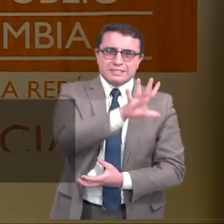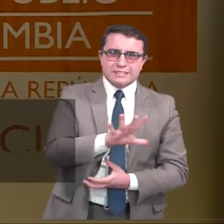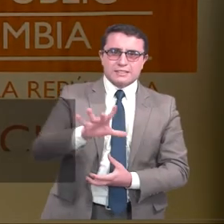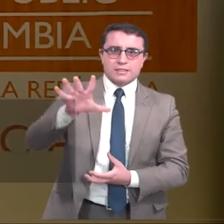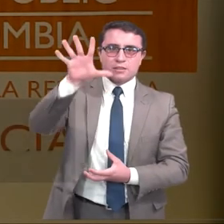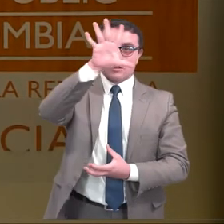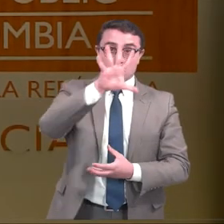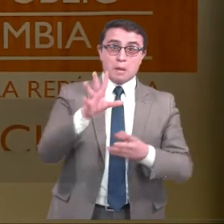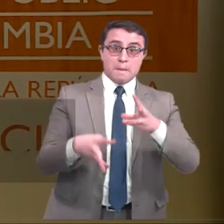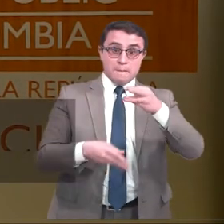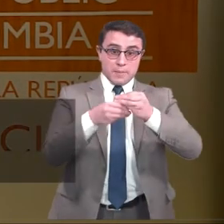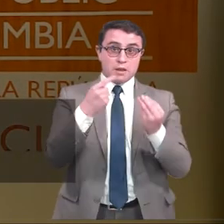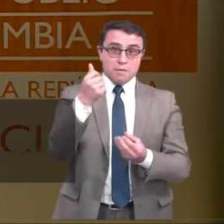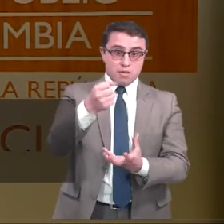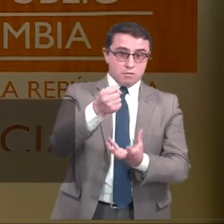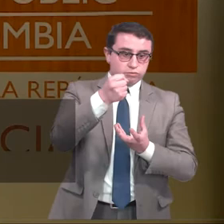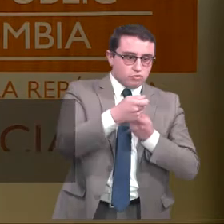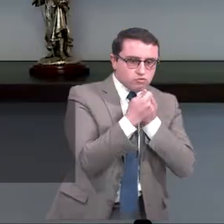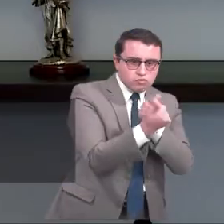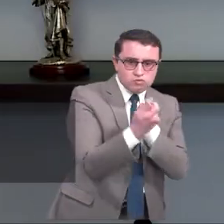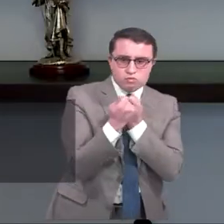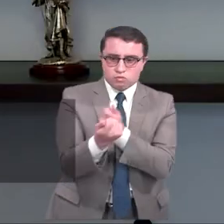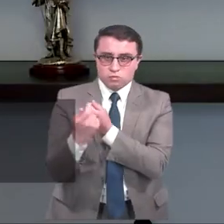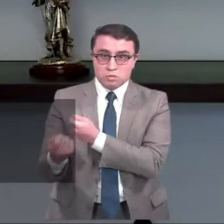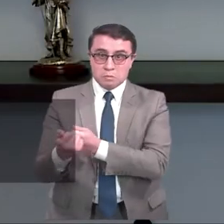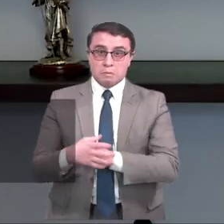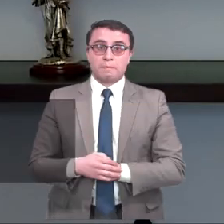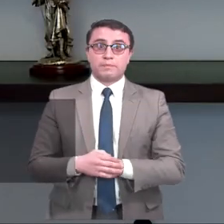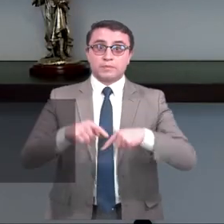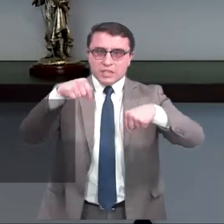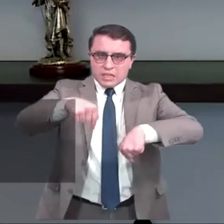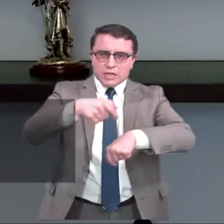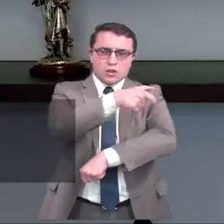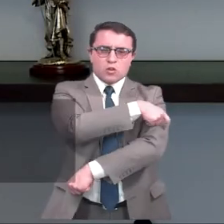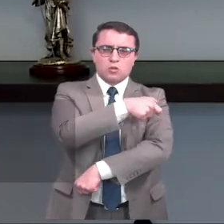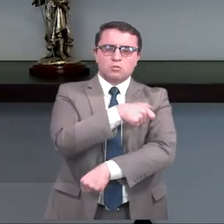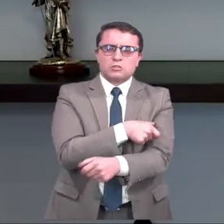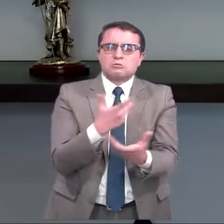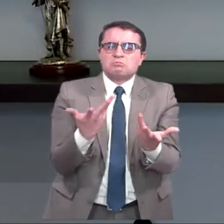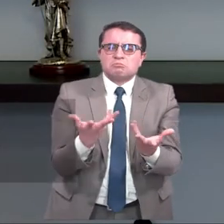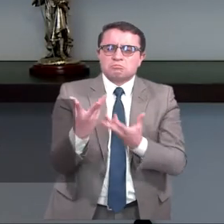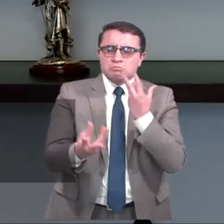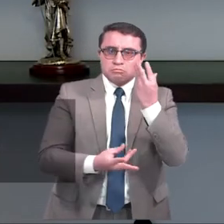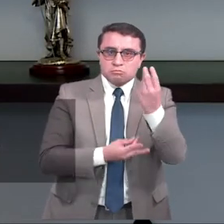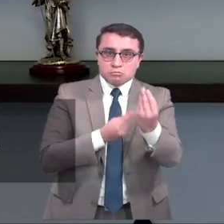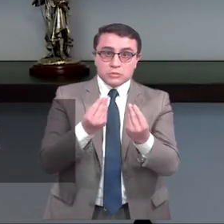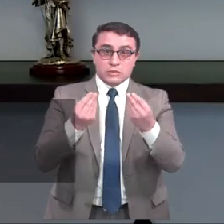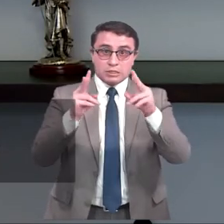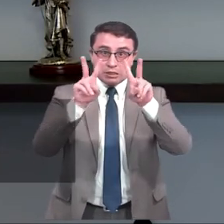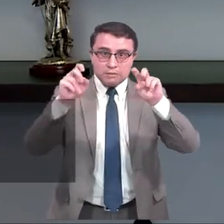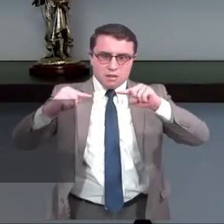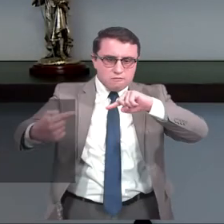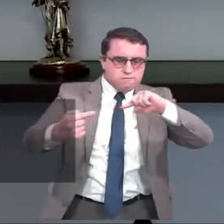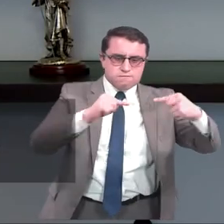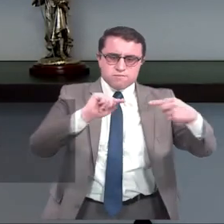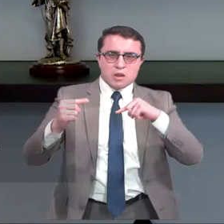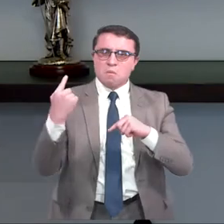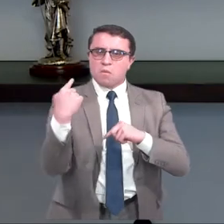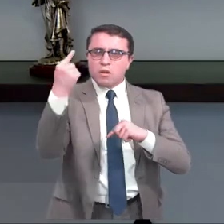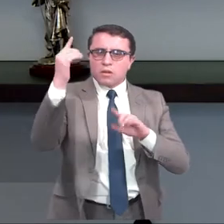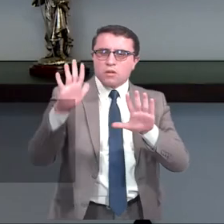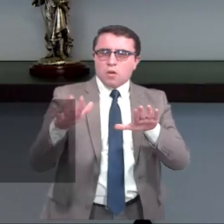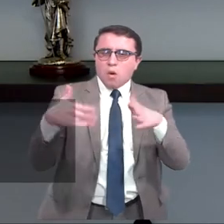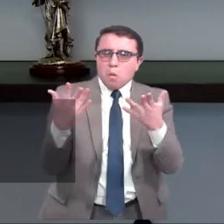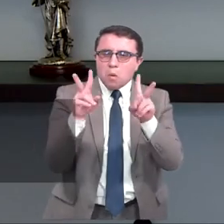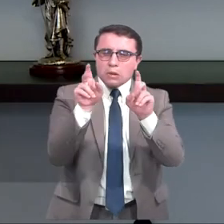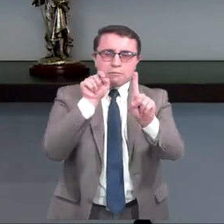el presupuesto también. Pues esta comisión, por lo regular, los debates políticos lo hacen más que todo desde el